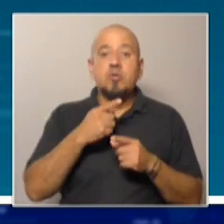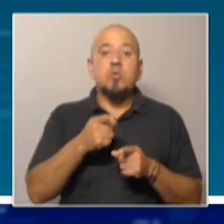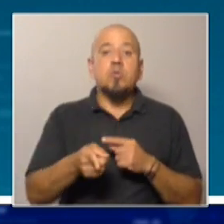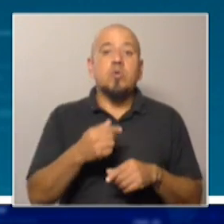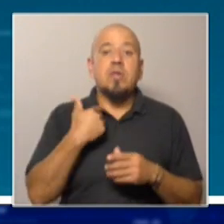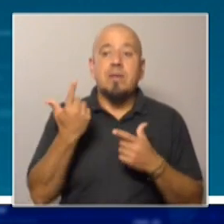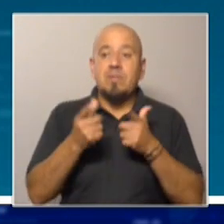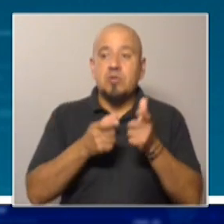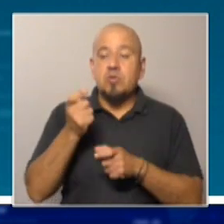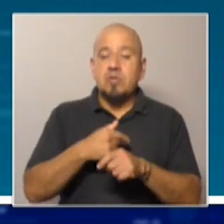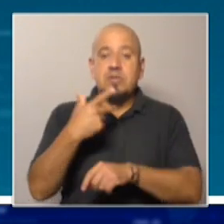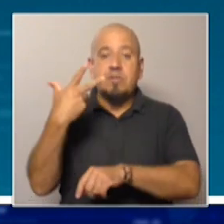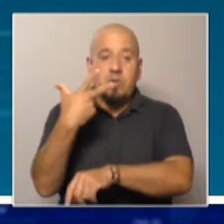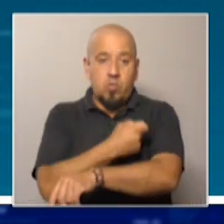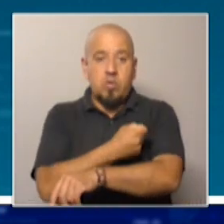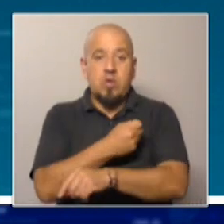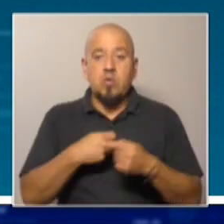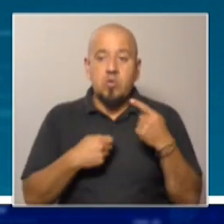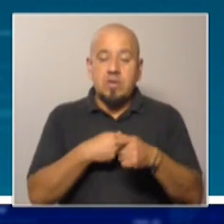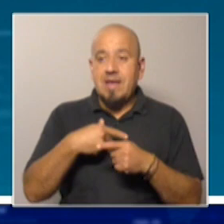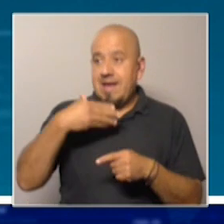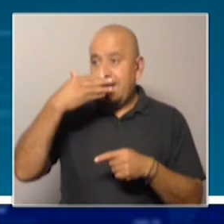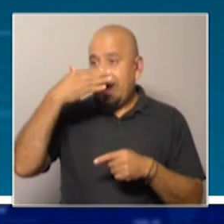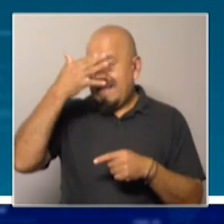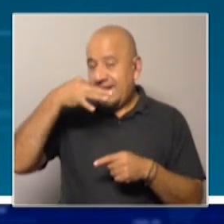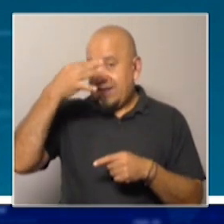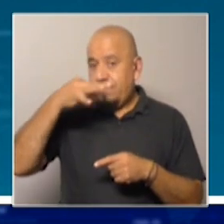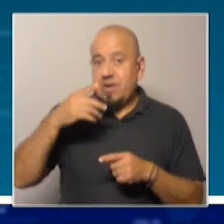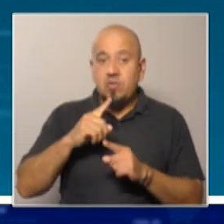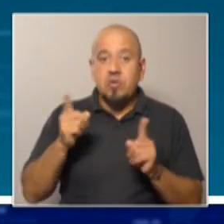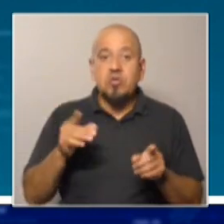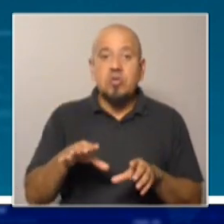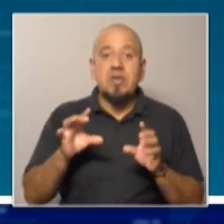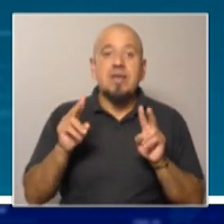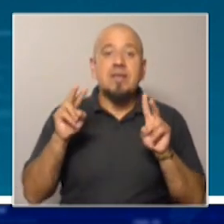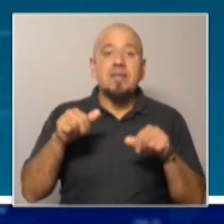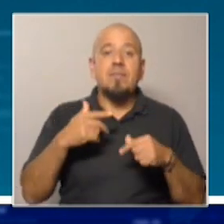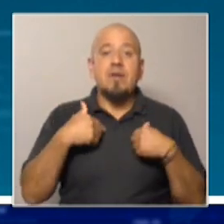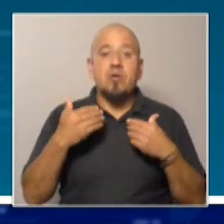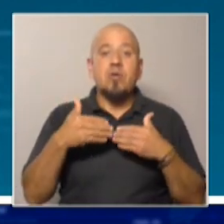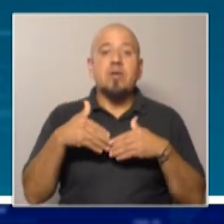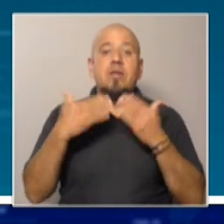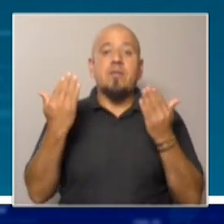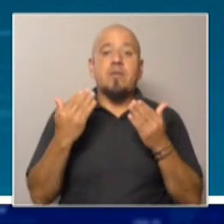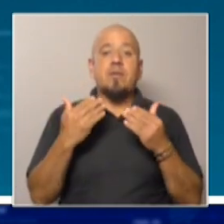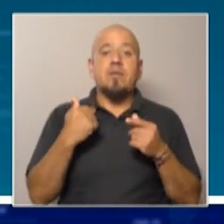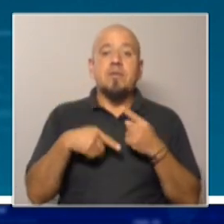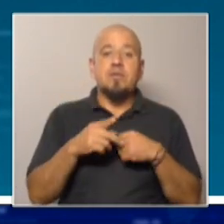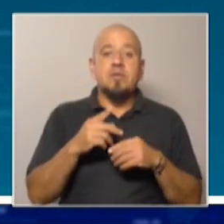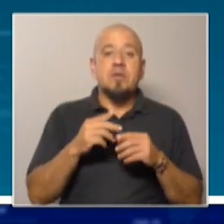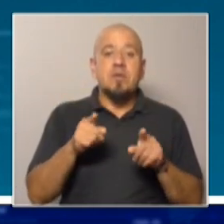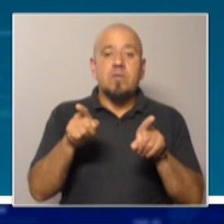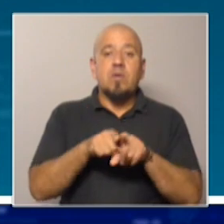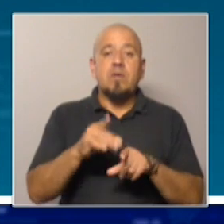que la gente se vacune contra la gripe, no es necesariamente evitando la gripe, sino es evitando el cuadro grave, como con la vacunación para la